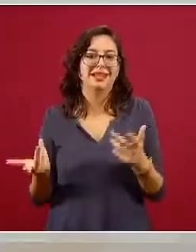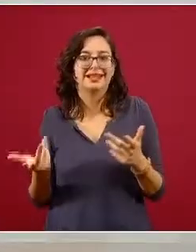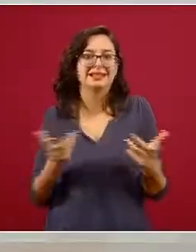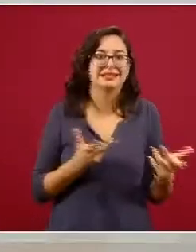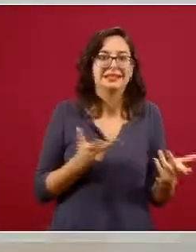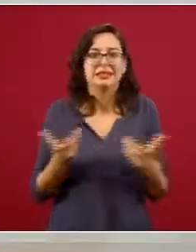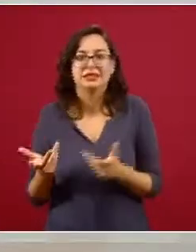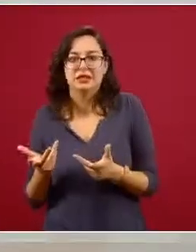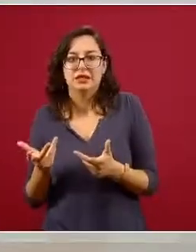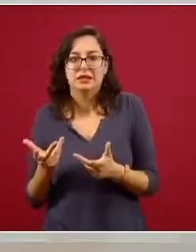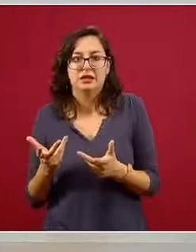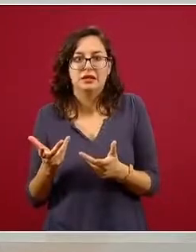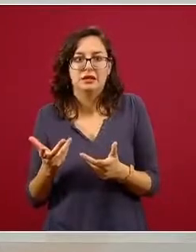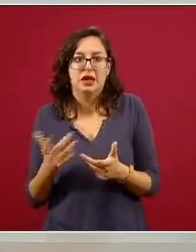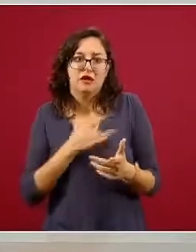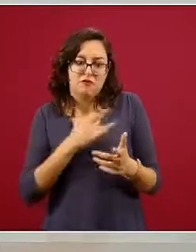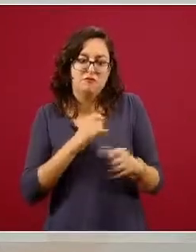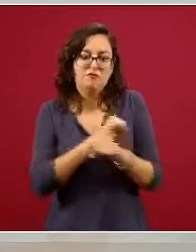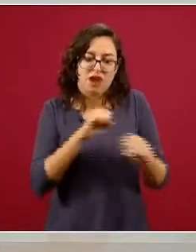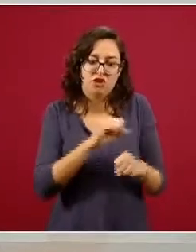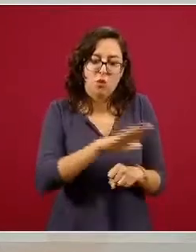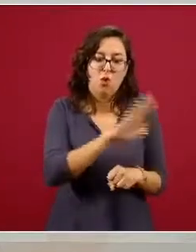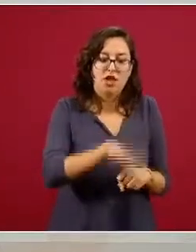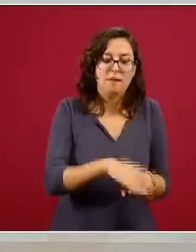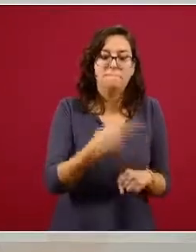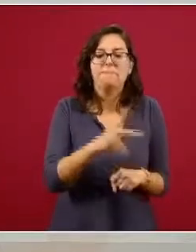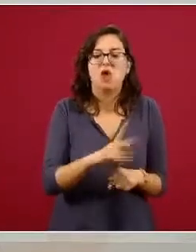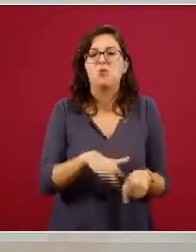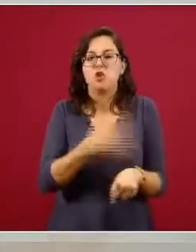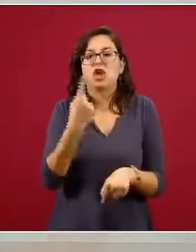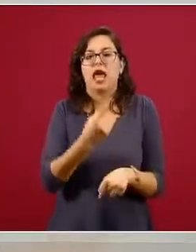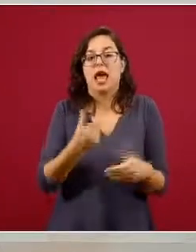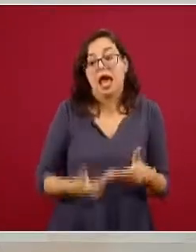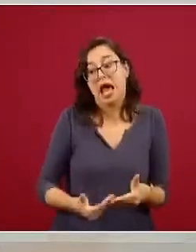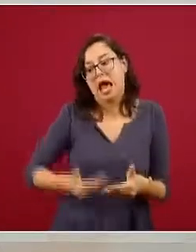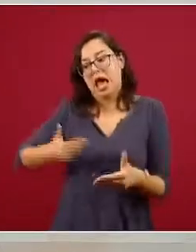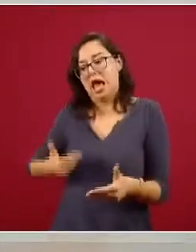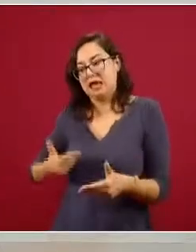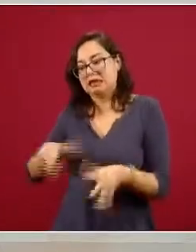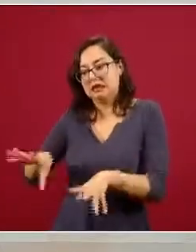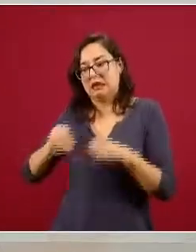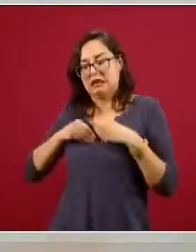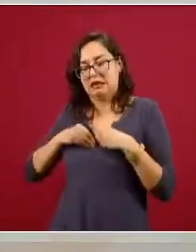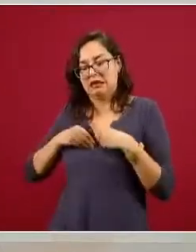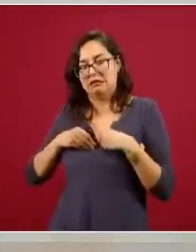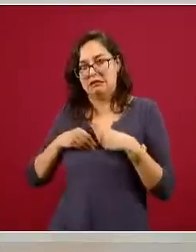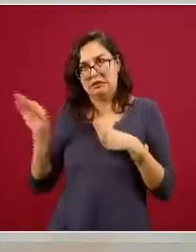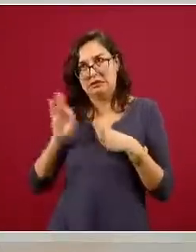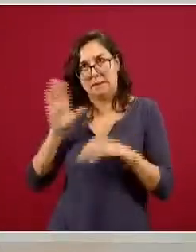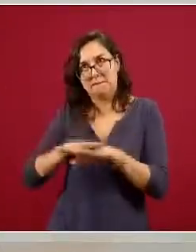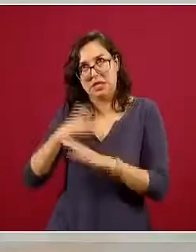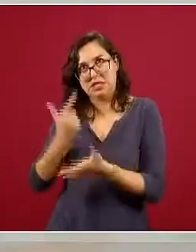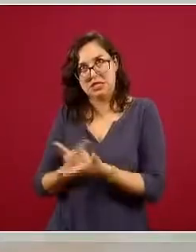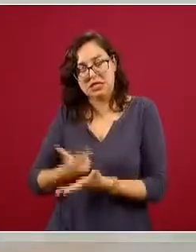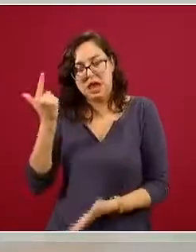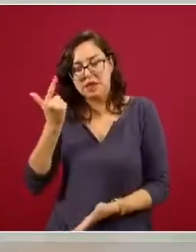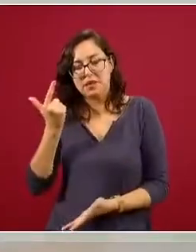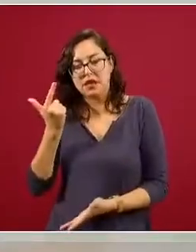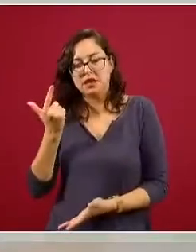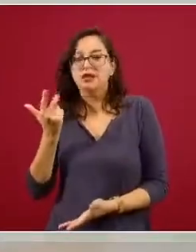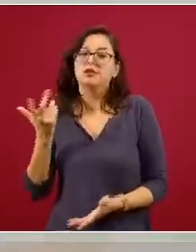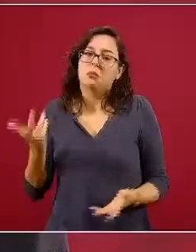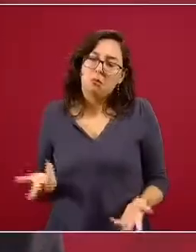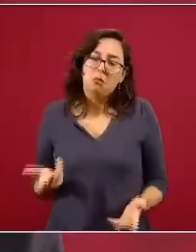la causa directa de muerte es el infarto, pero ¿qué ocasionó este estrés, esta reserva, que se le pidió más